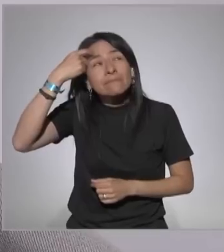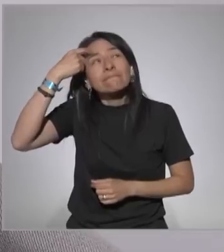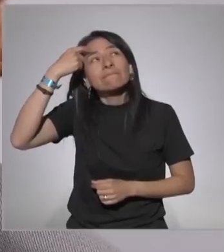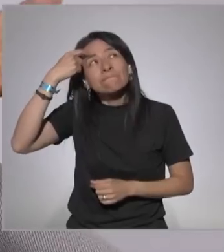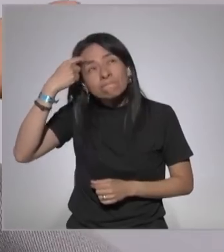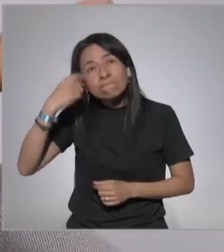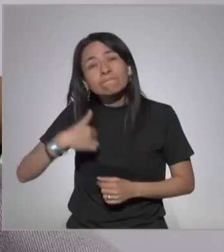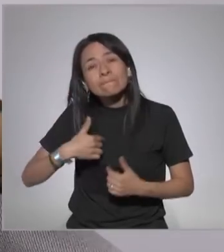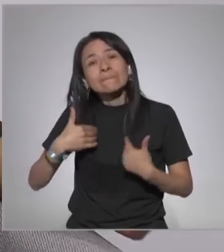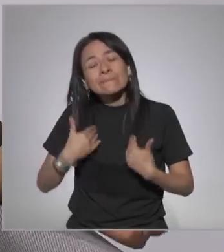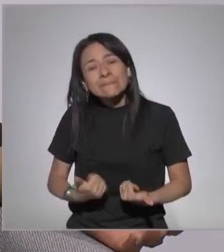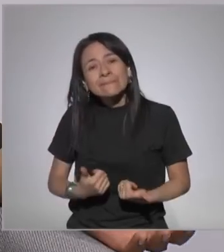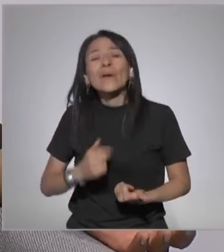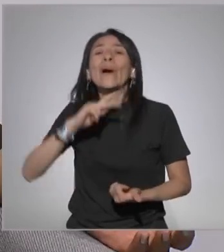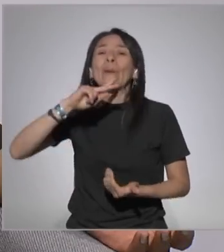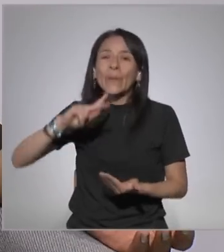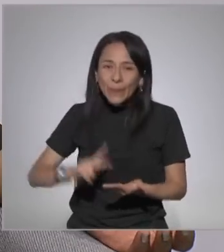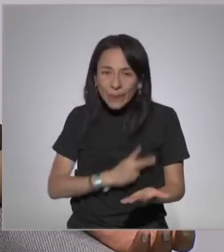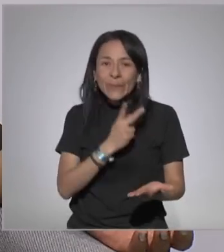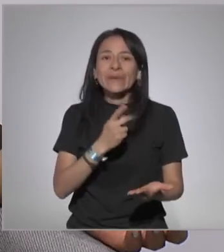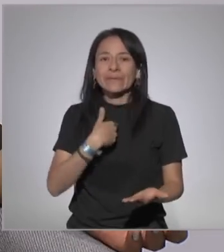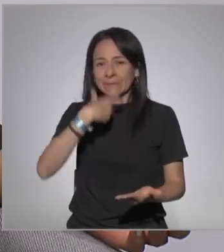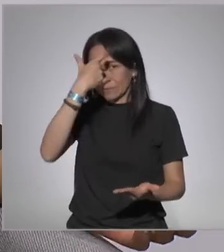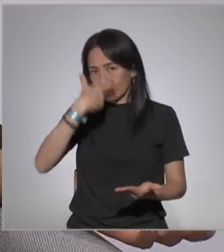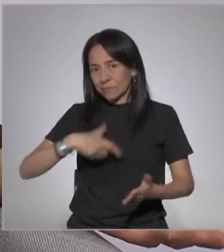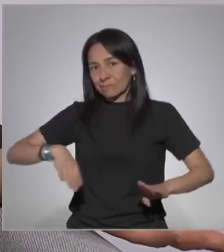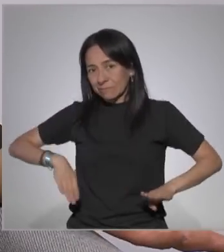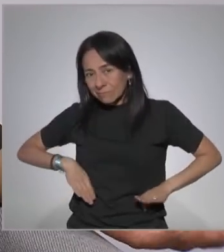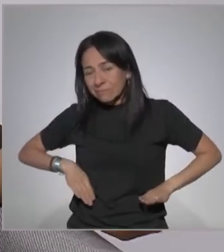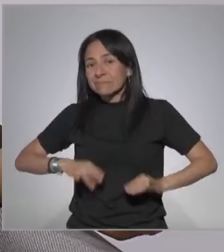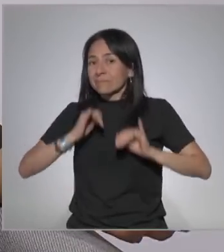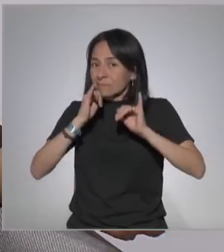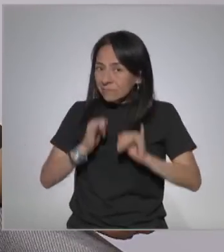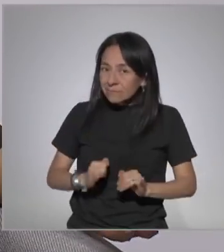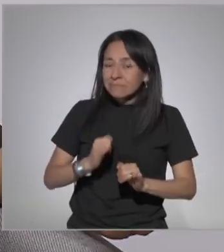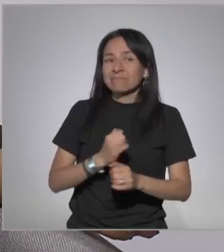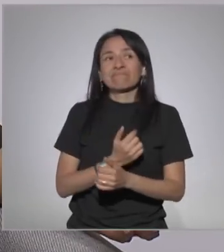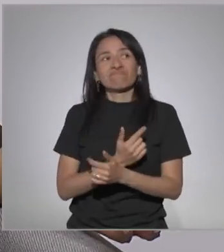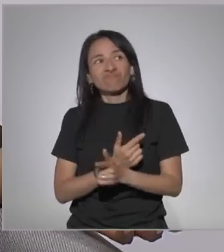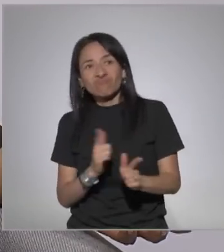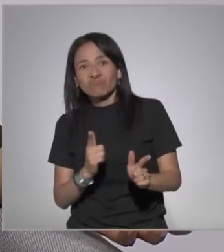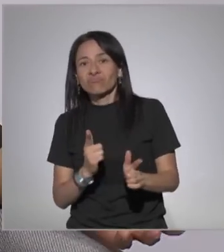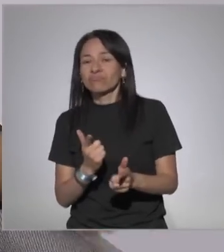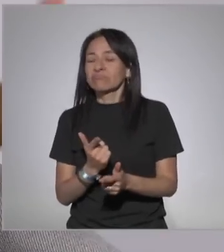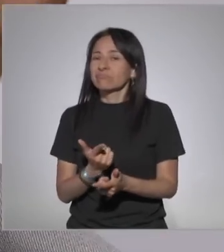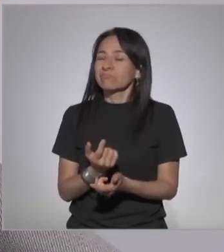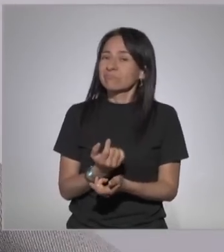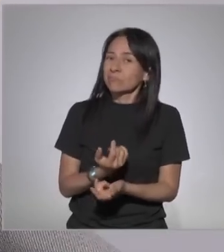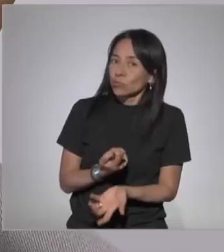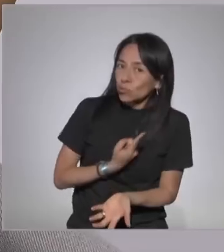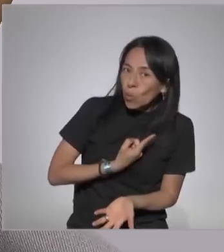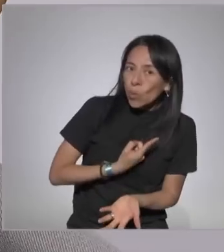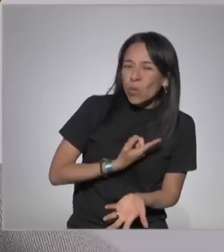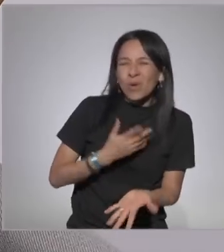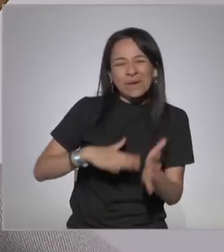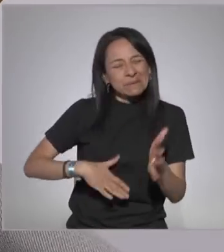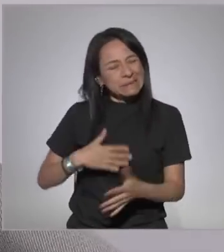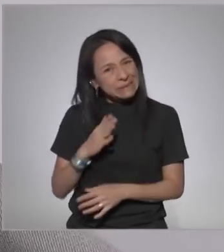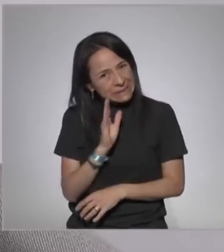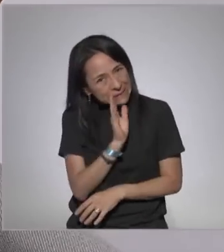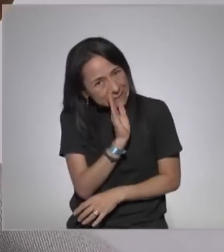la autonomía se ve trastocada, ¿sí? Claro. Porque no van a poder lograr